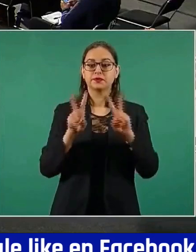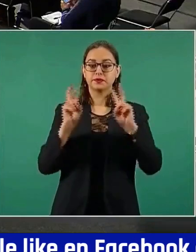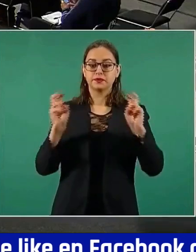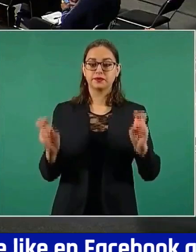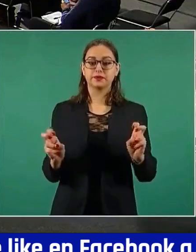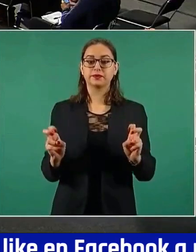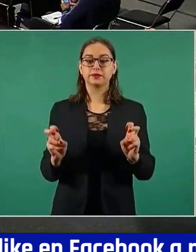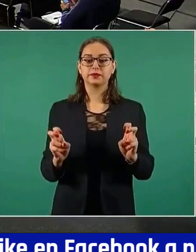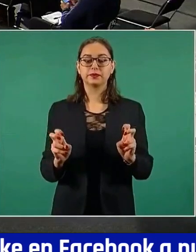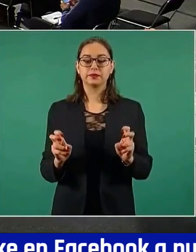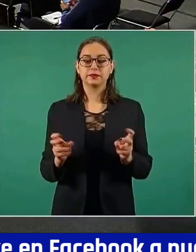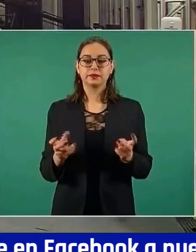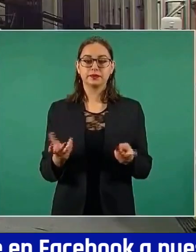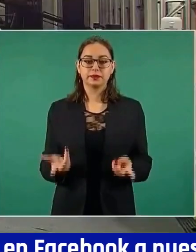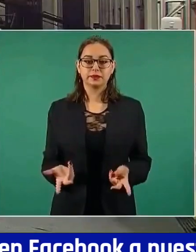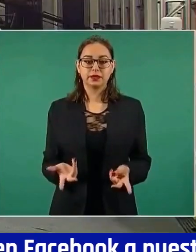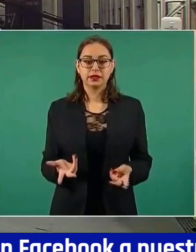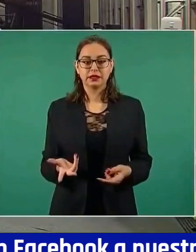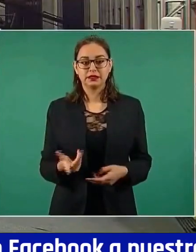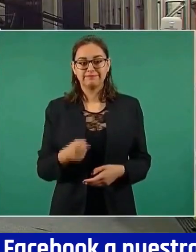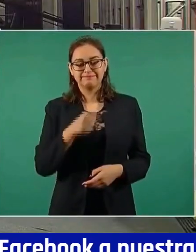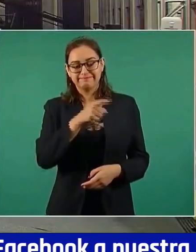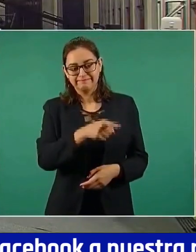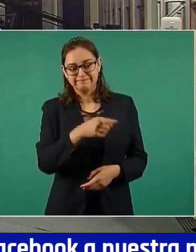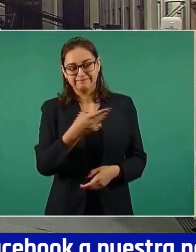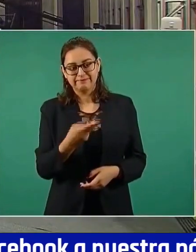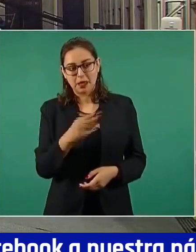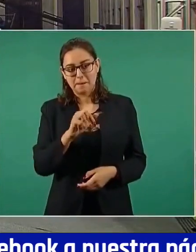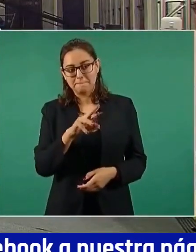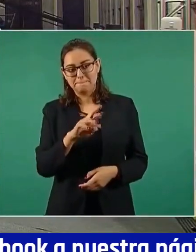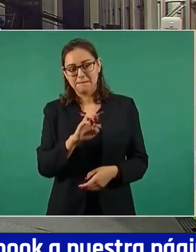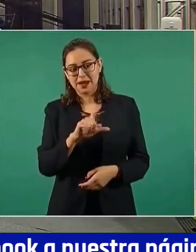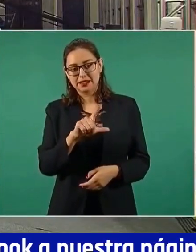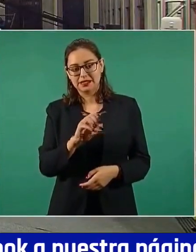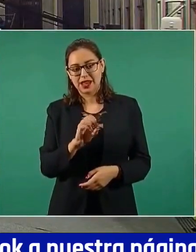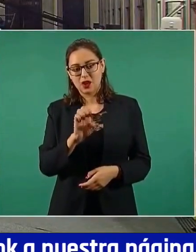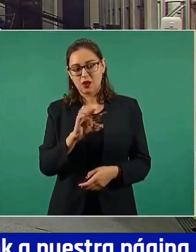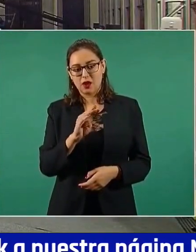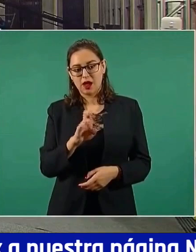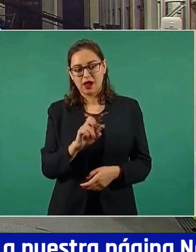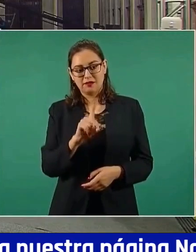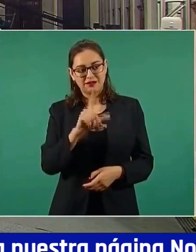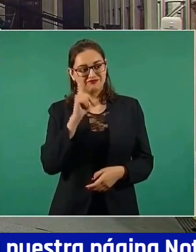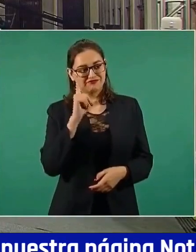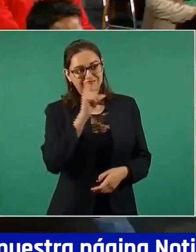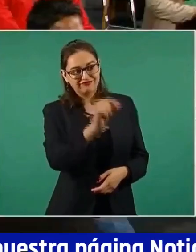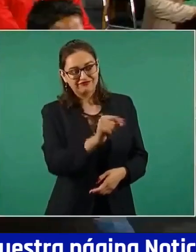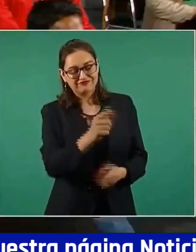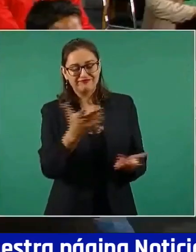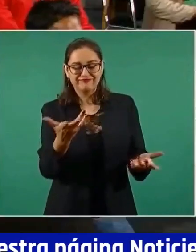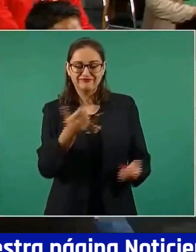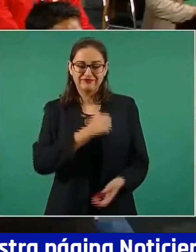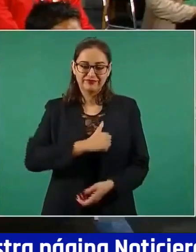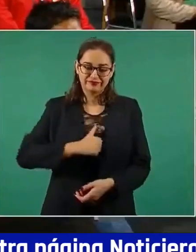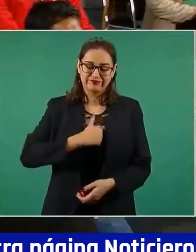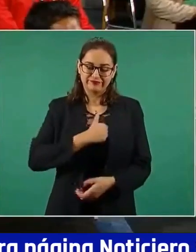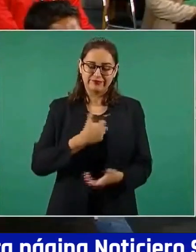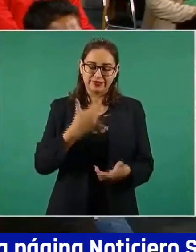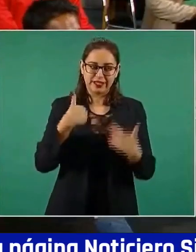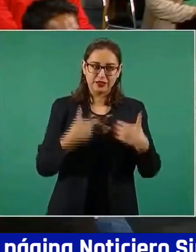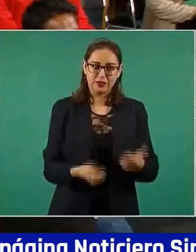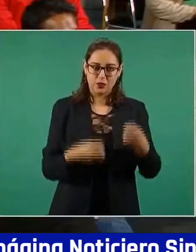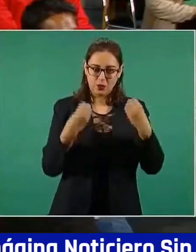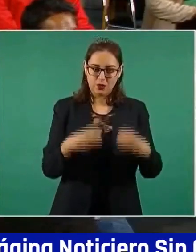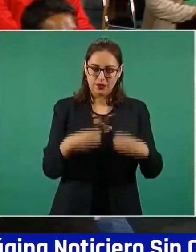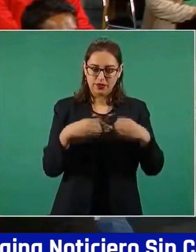preguntarle, desafortunadamente se retiró el canciller Marcelo Ebrard, seguramente por las actividades propias que tiene. Usted aquí